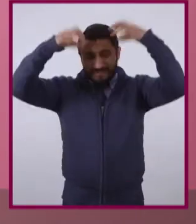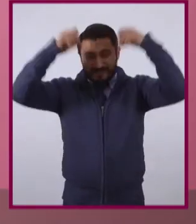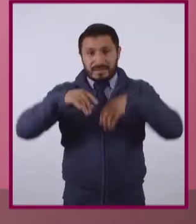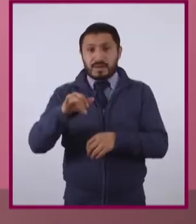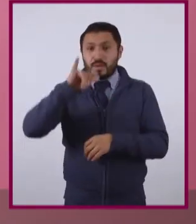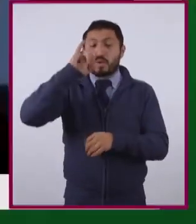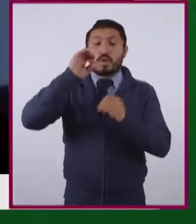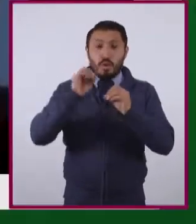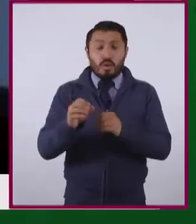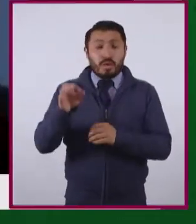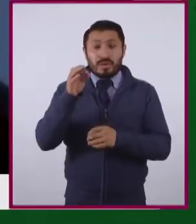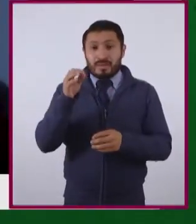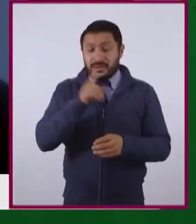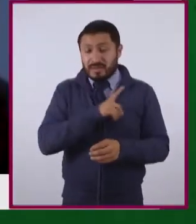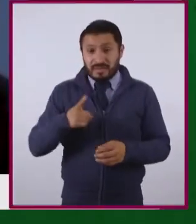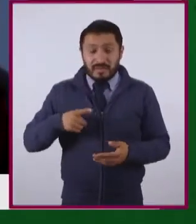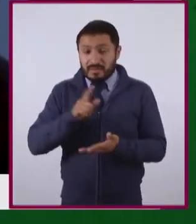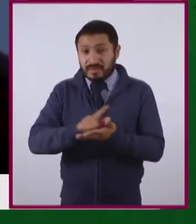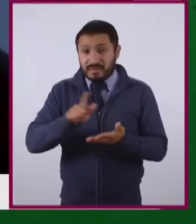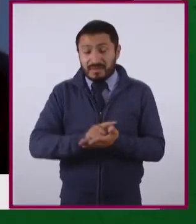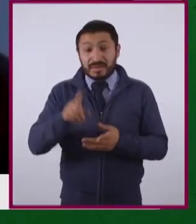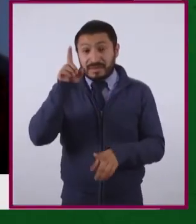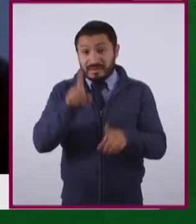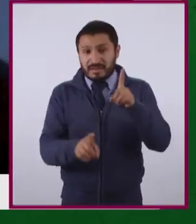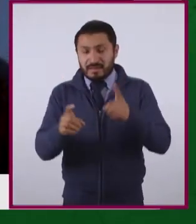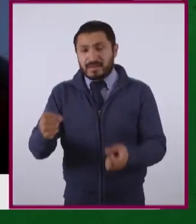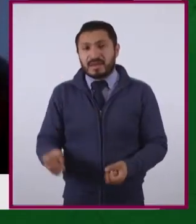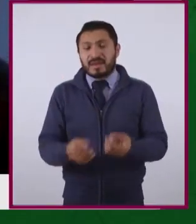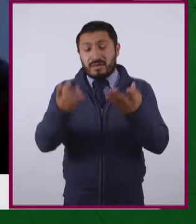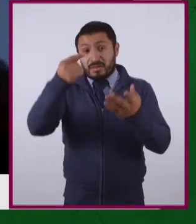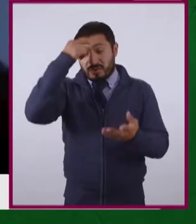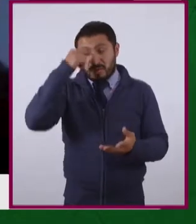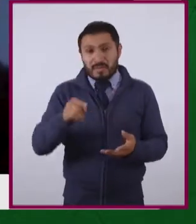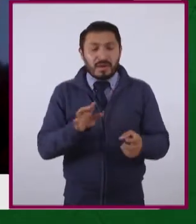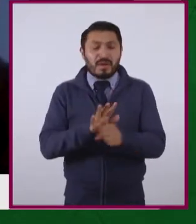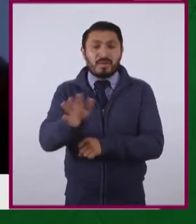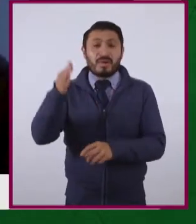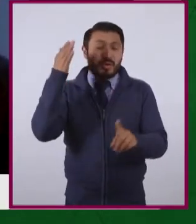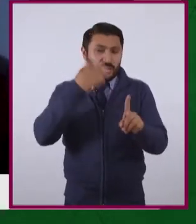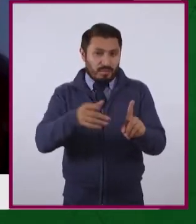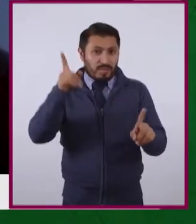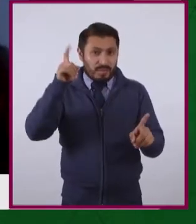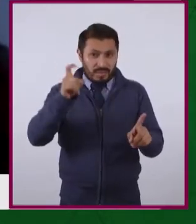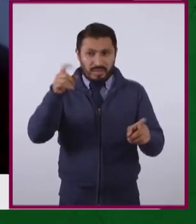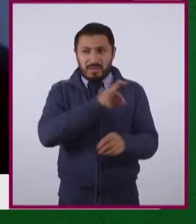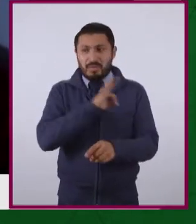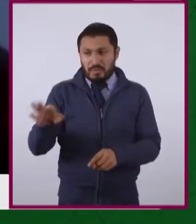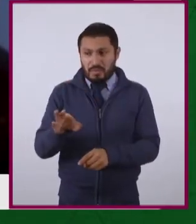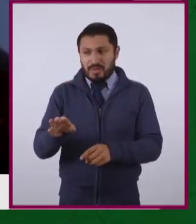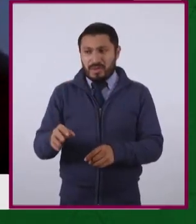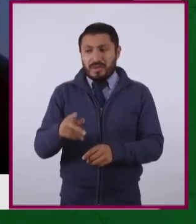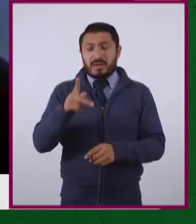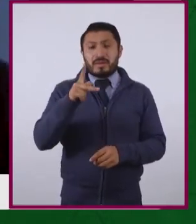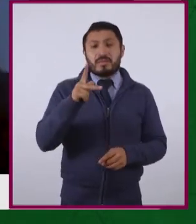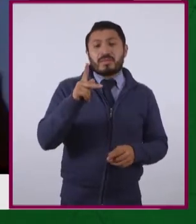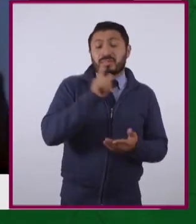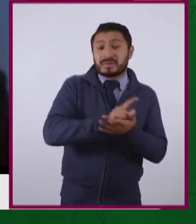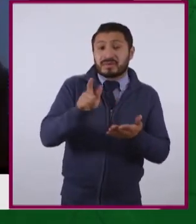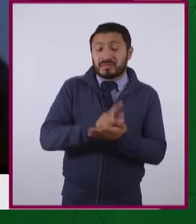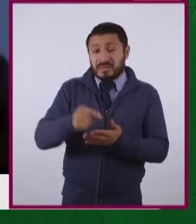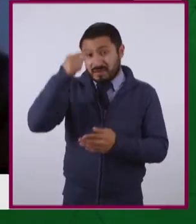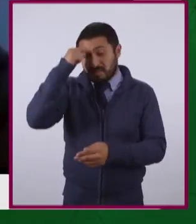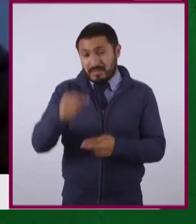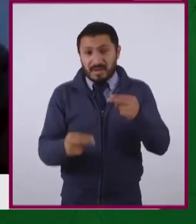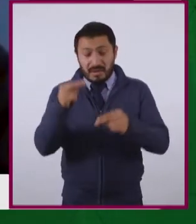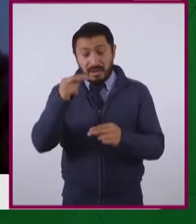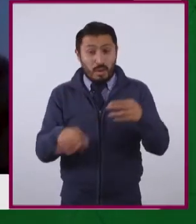hay que filtrarla? Dependiendo la cantidad de pasos y para lo que queramos el agua, la podemos potabilizar a tal nivel que hasta